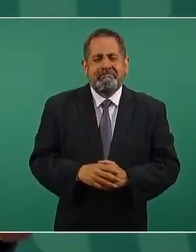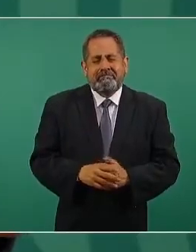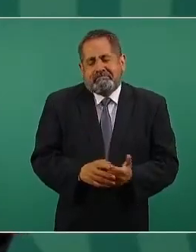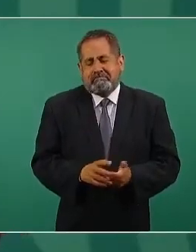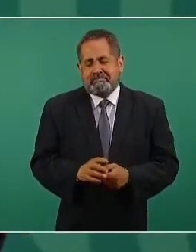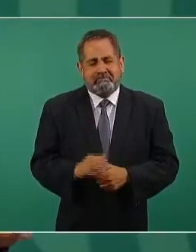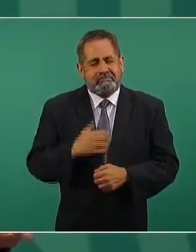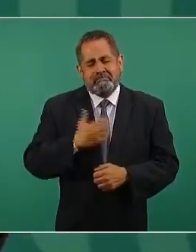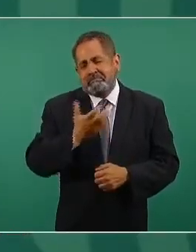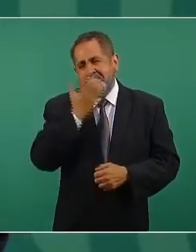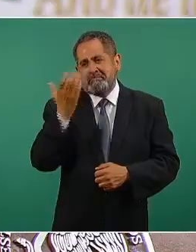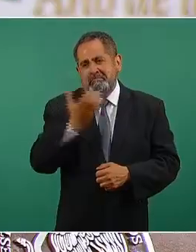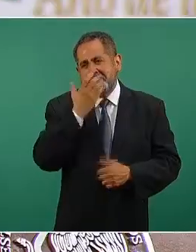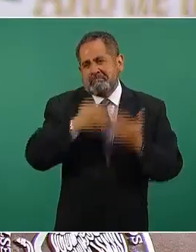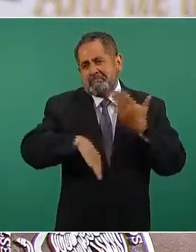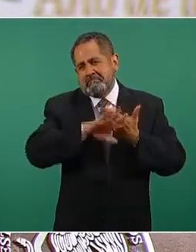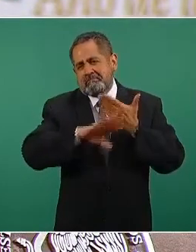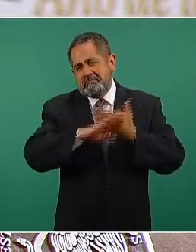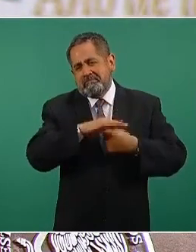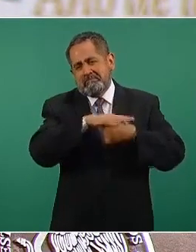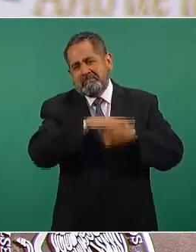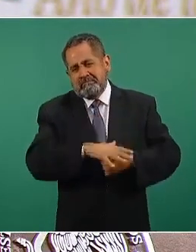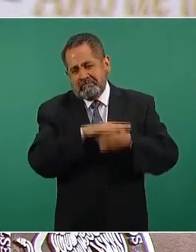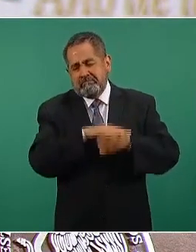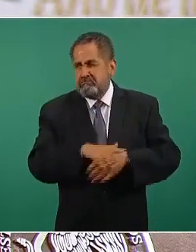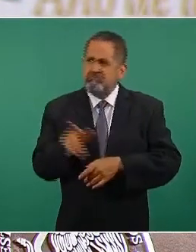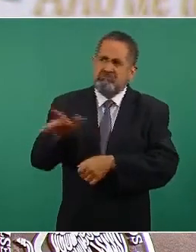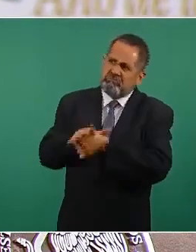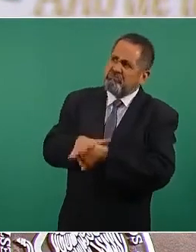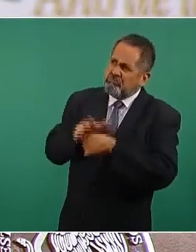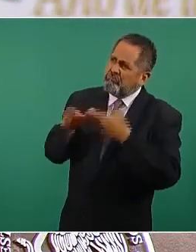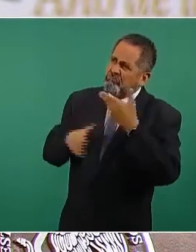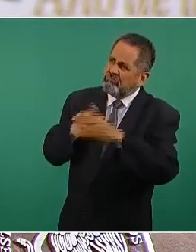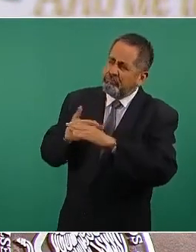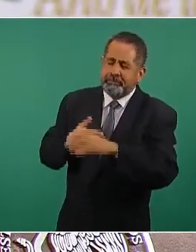estamos acostumbrados a enfrentar a grupos de presiones.